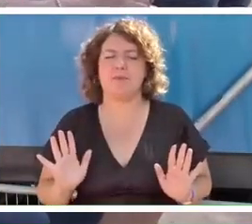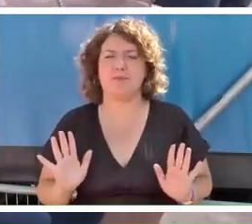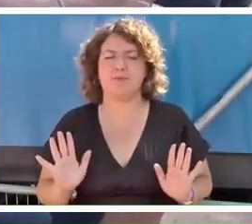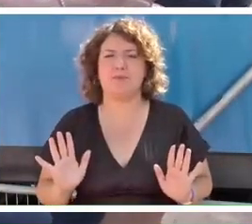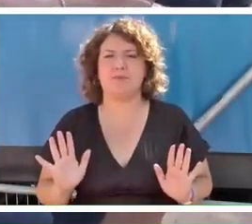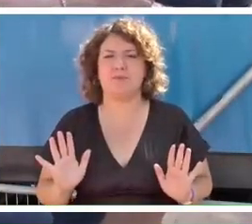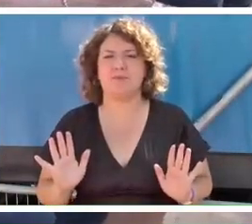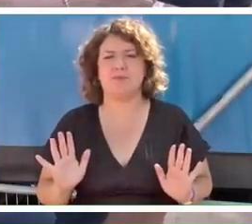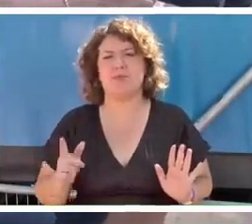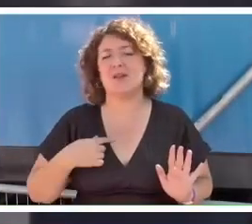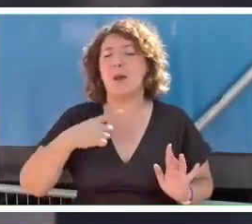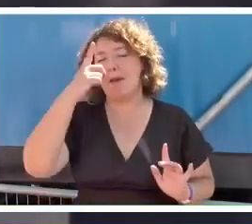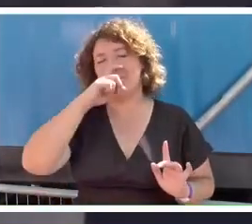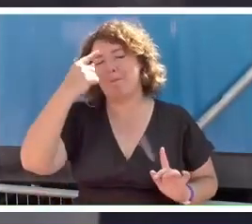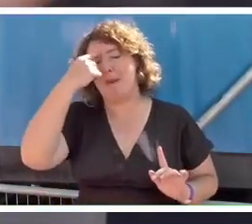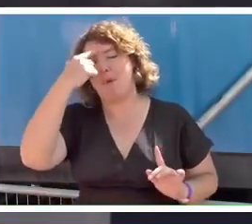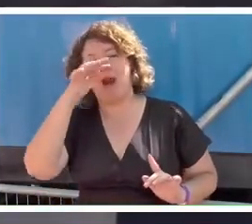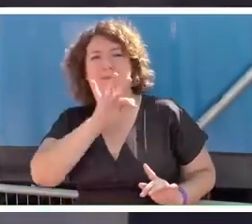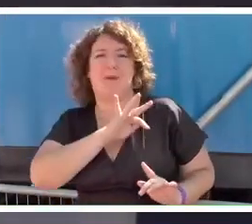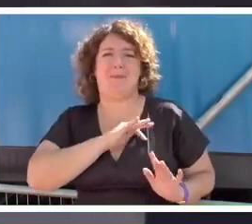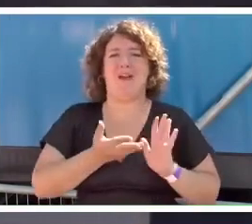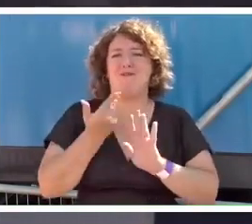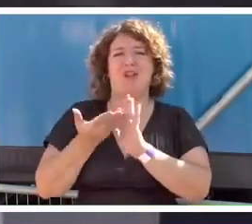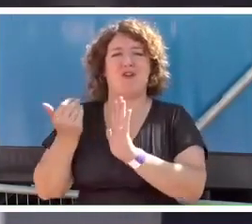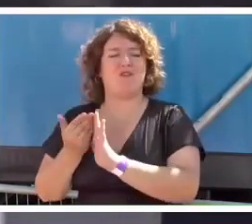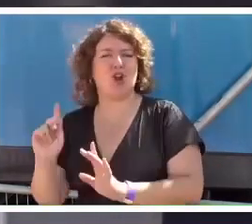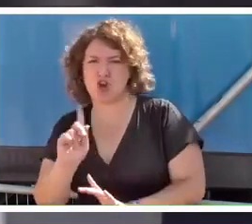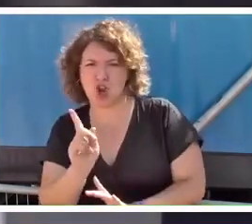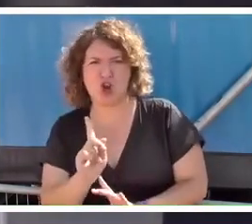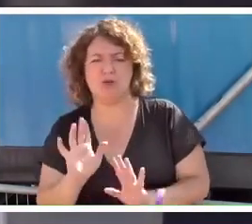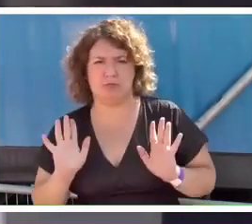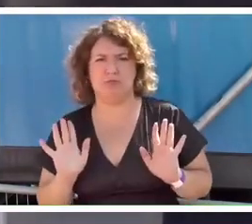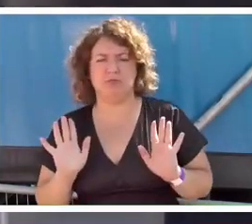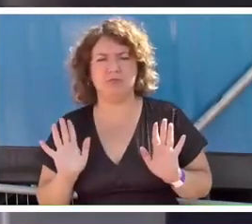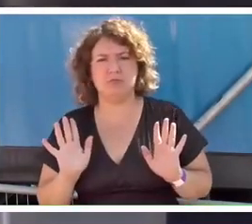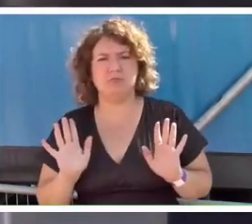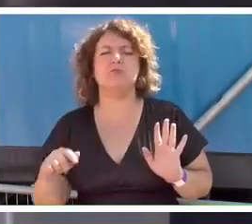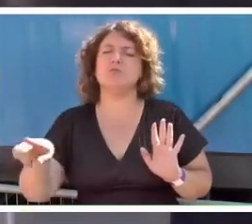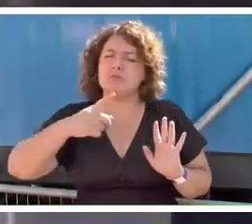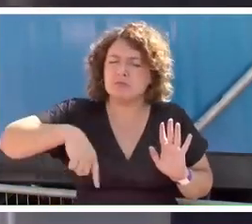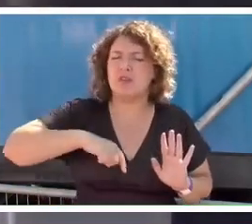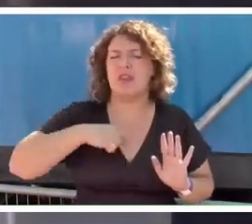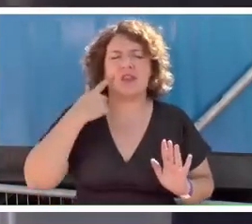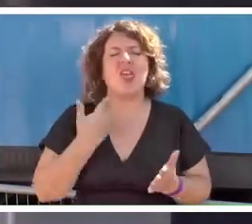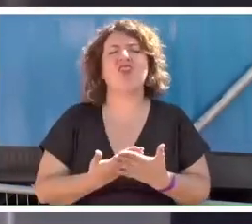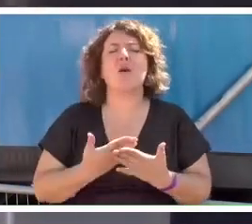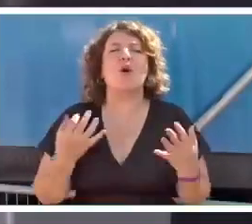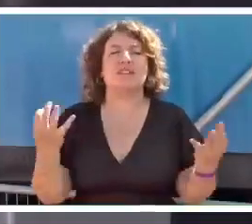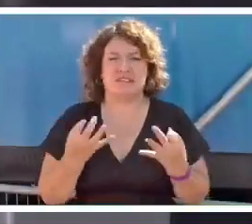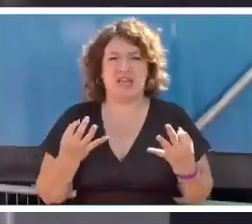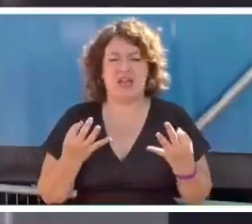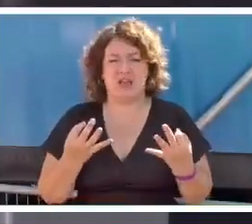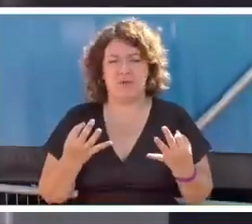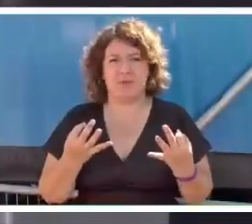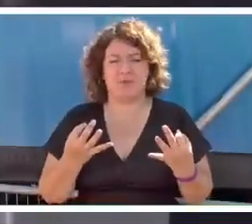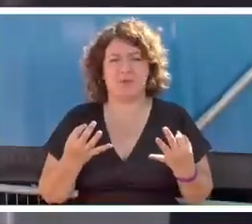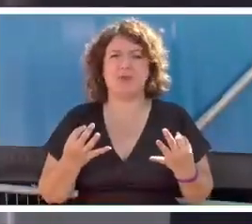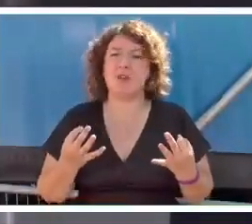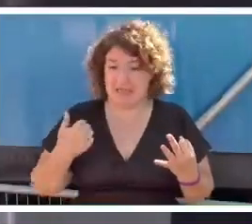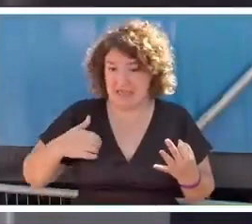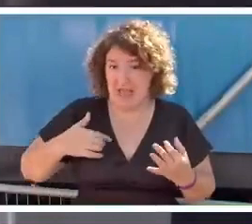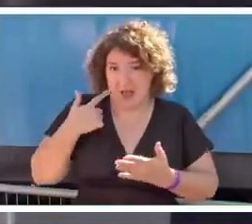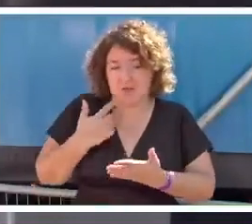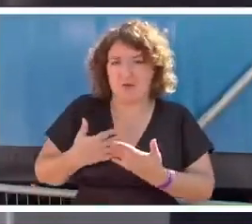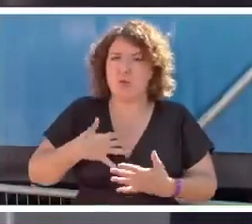solo de memoria democrática, que es muy importante. Se trata de demostrar, como hemos hecho, que se